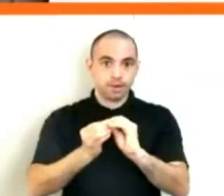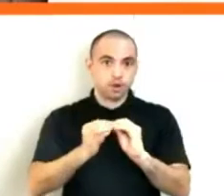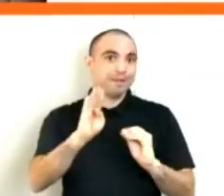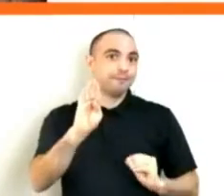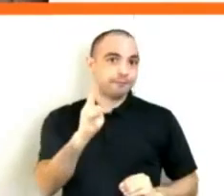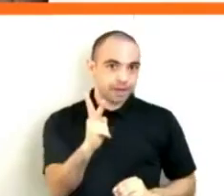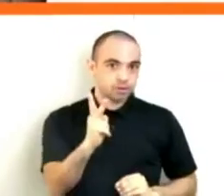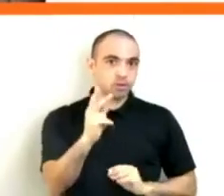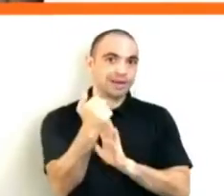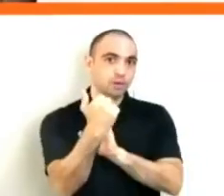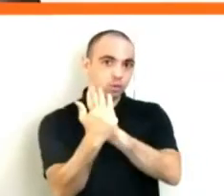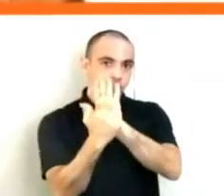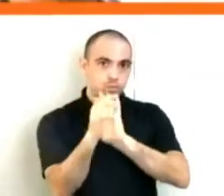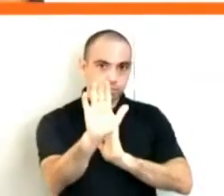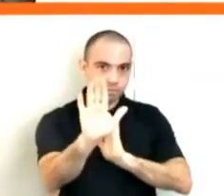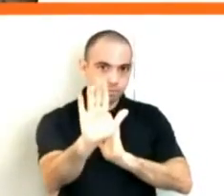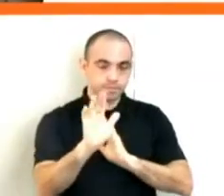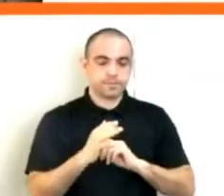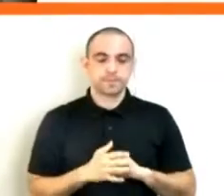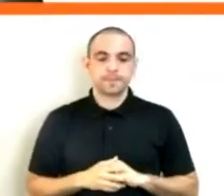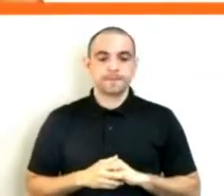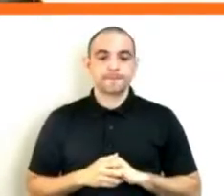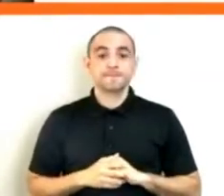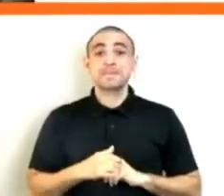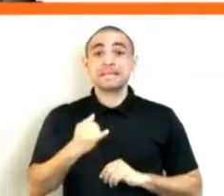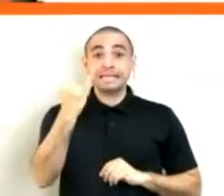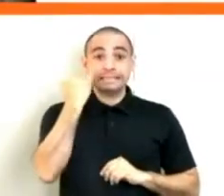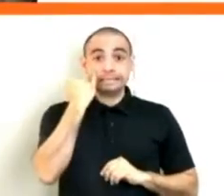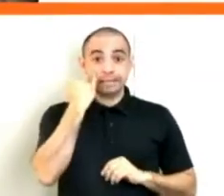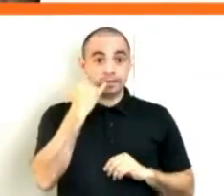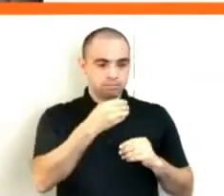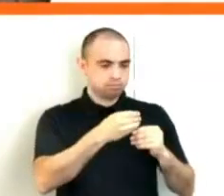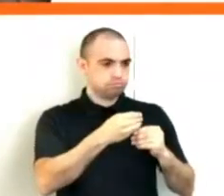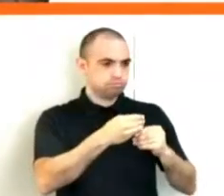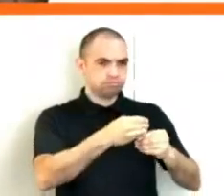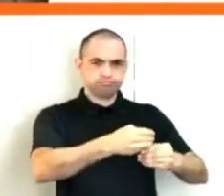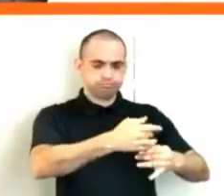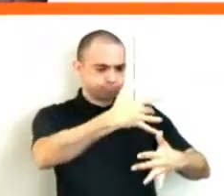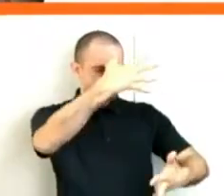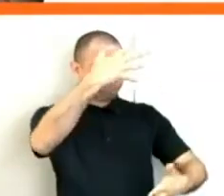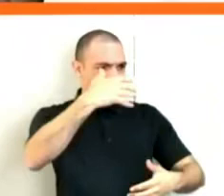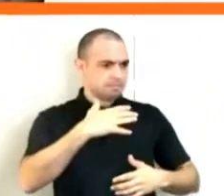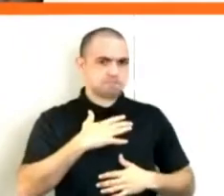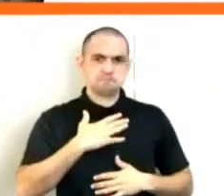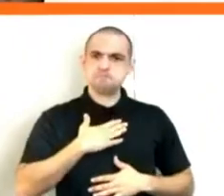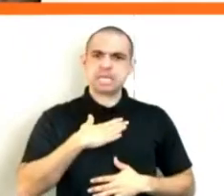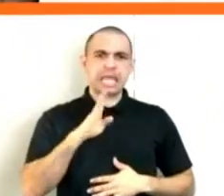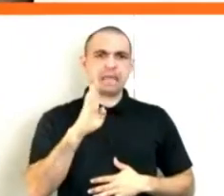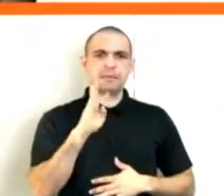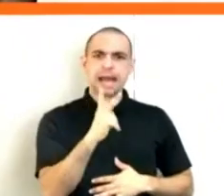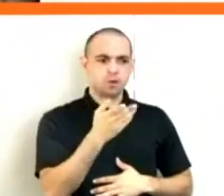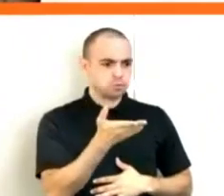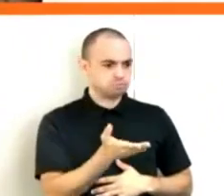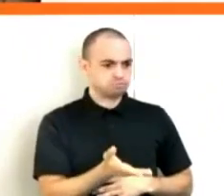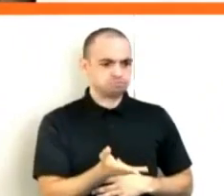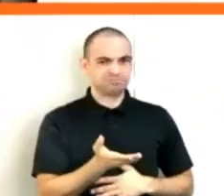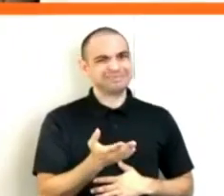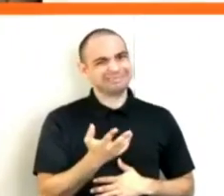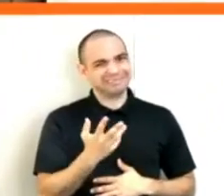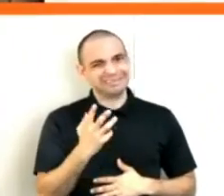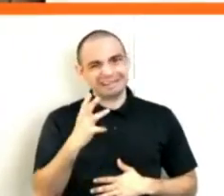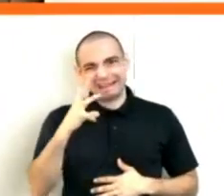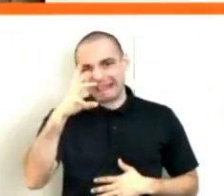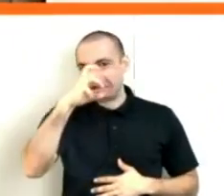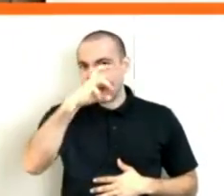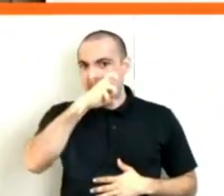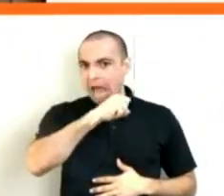si en el caso que en el listado usted no aparezca su institución bancaria, que debe ser raro porque está en